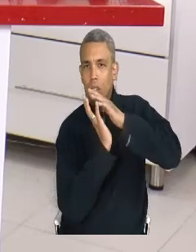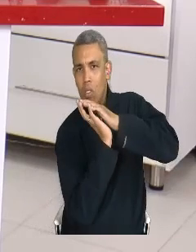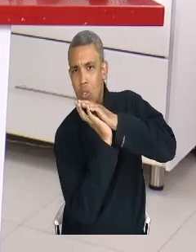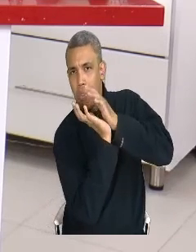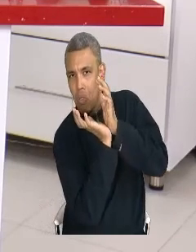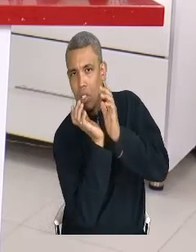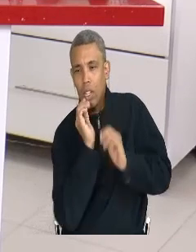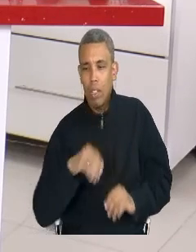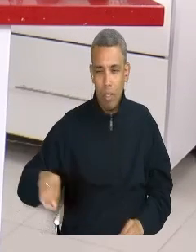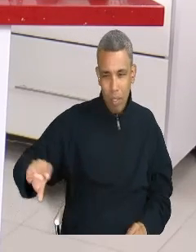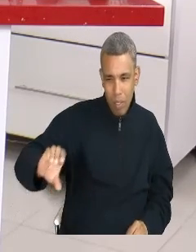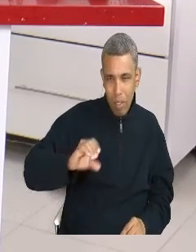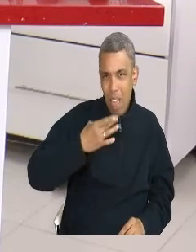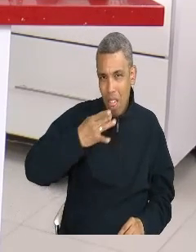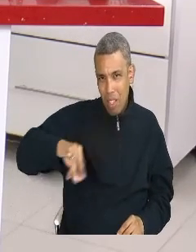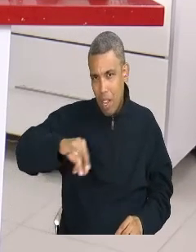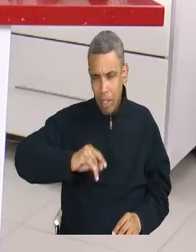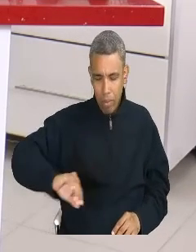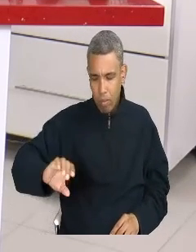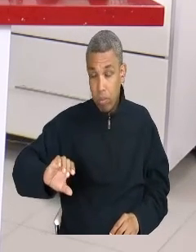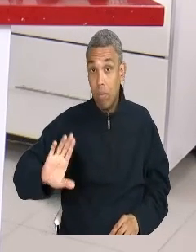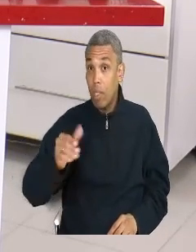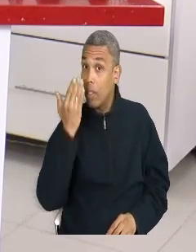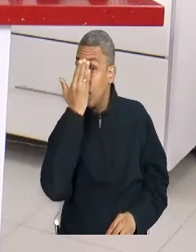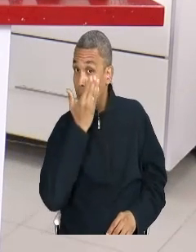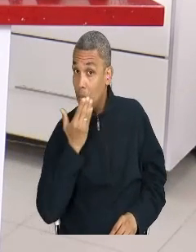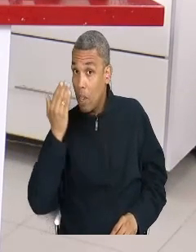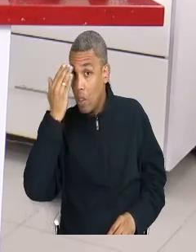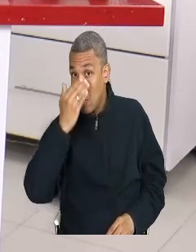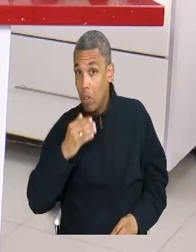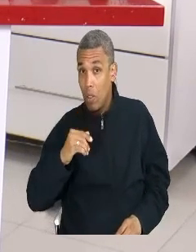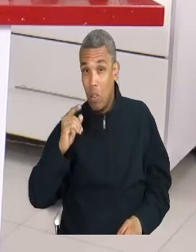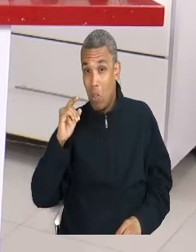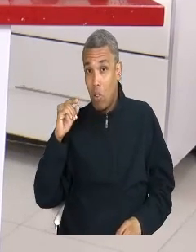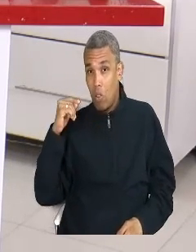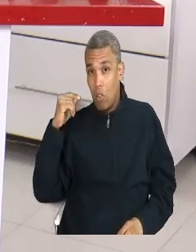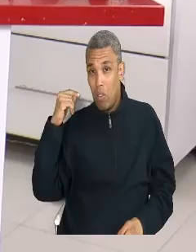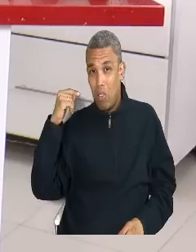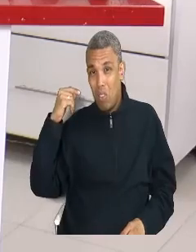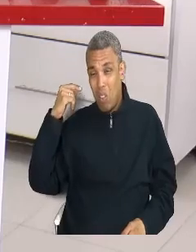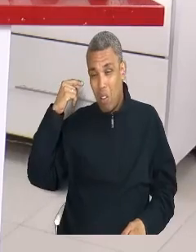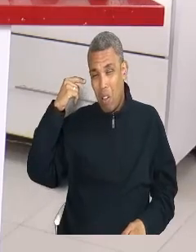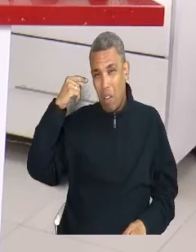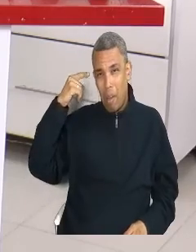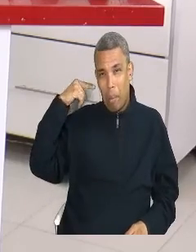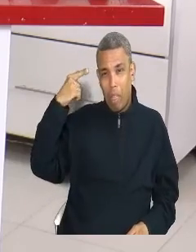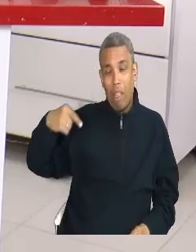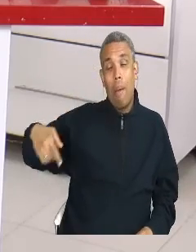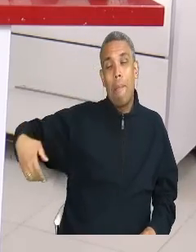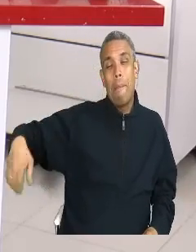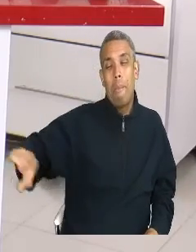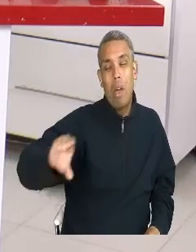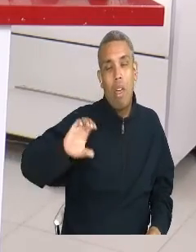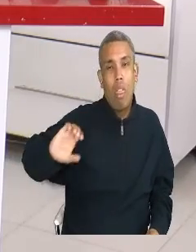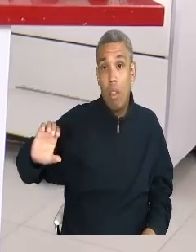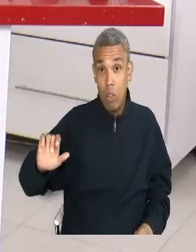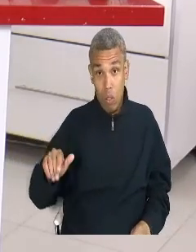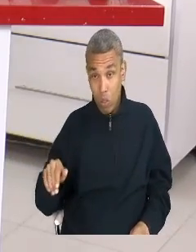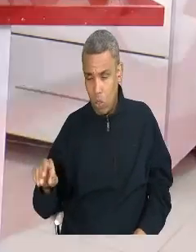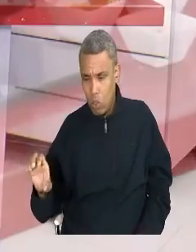ustedes igual vayan preparando, vayan probando y el toque se lo dan ustedes. Acá vamos a adicionar un poquito de salsa de